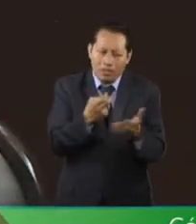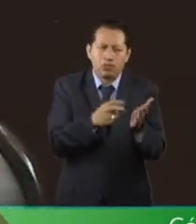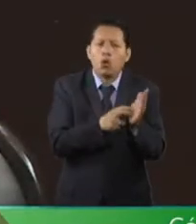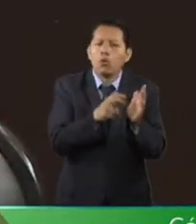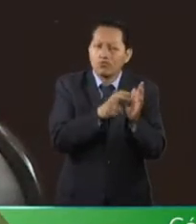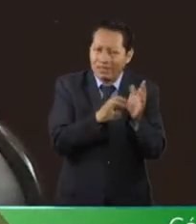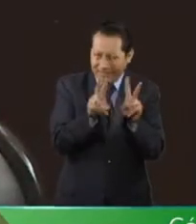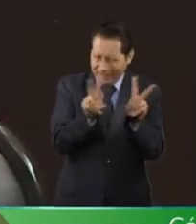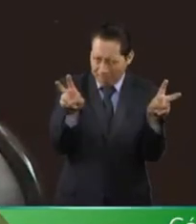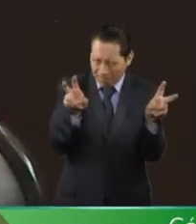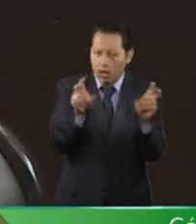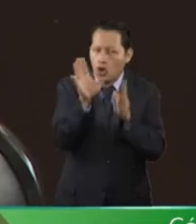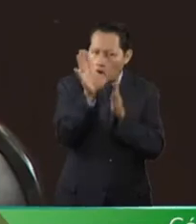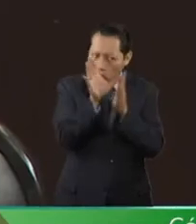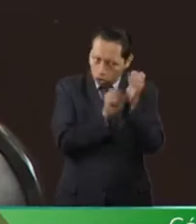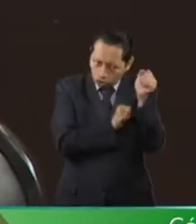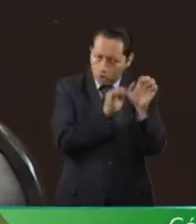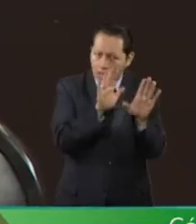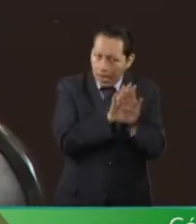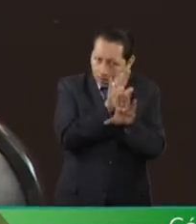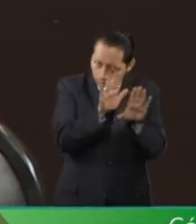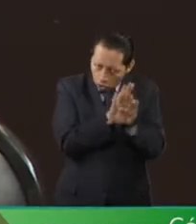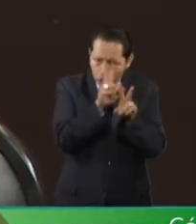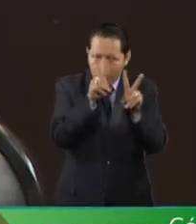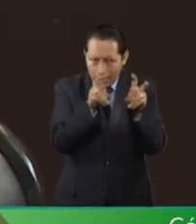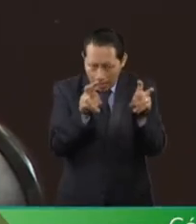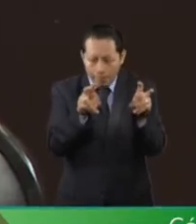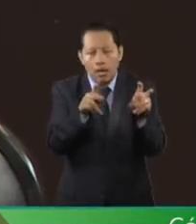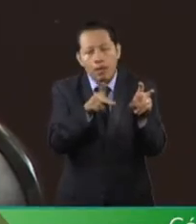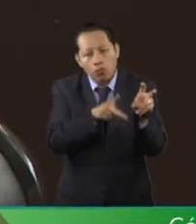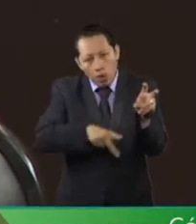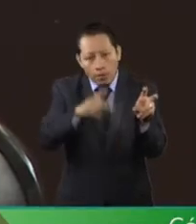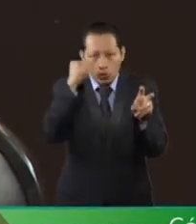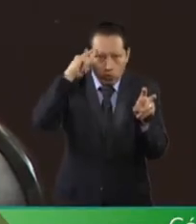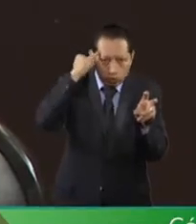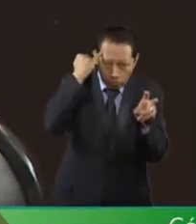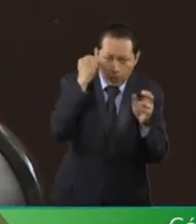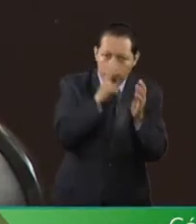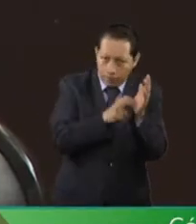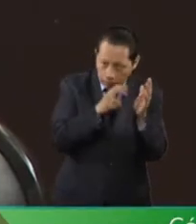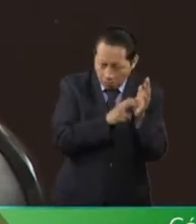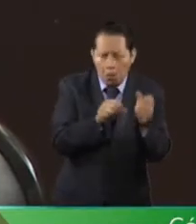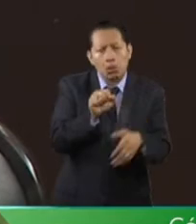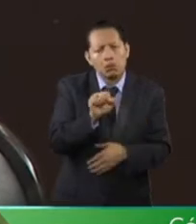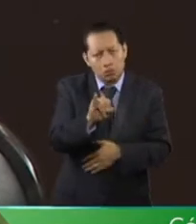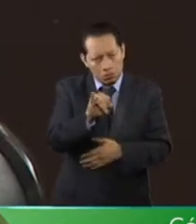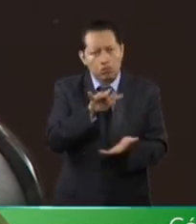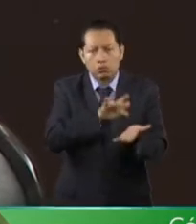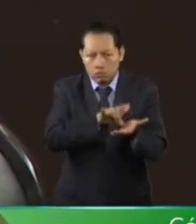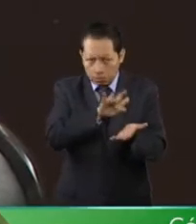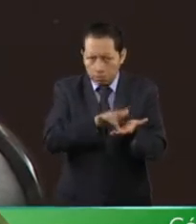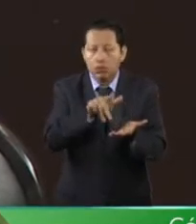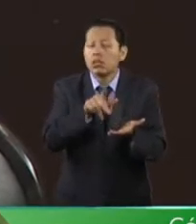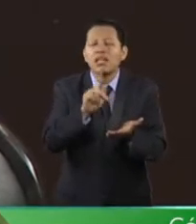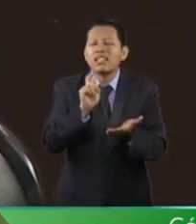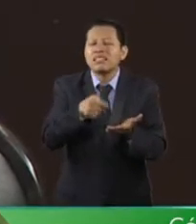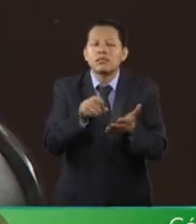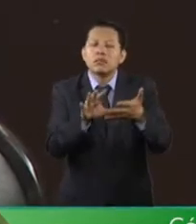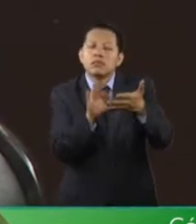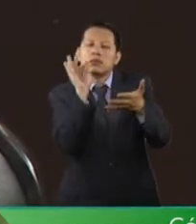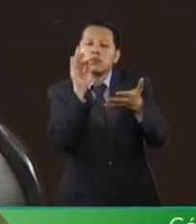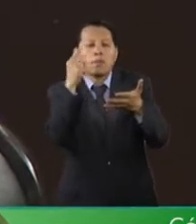reforma, del avance que esto representa, dejando claro que con esta reserva buscamos la protección,